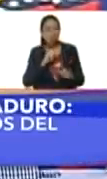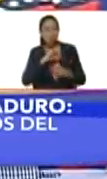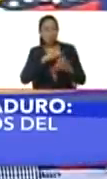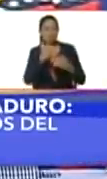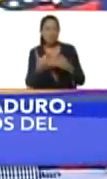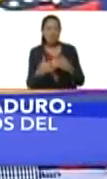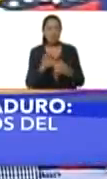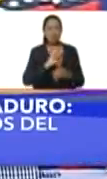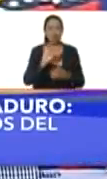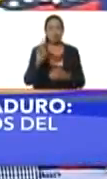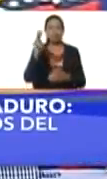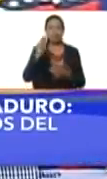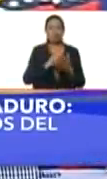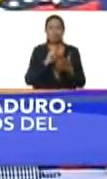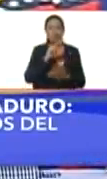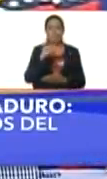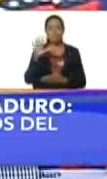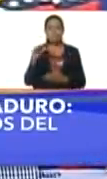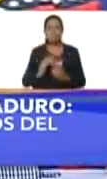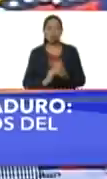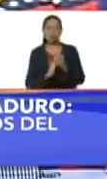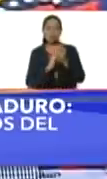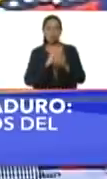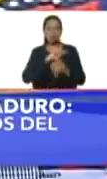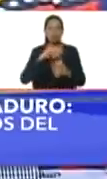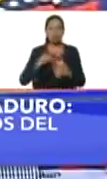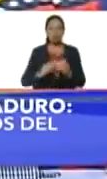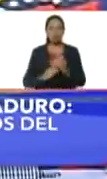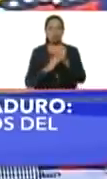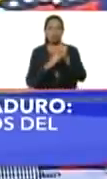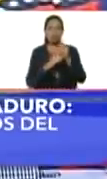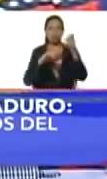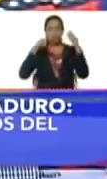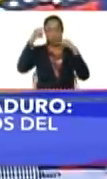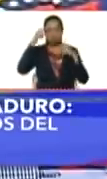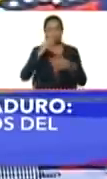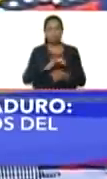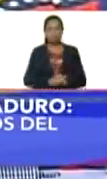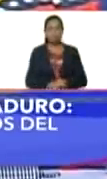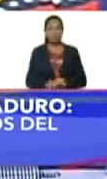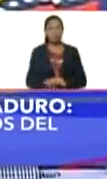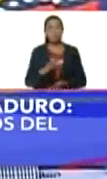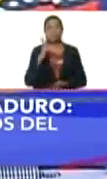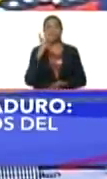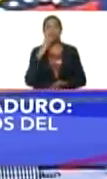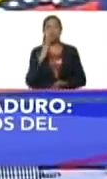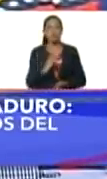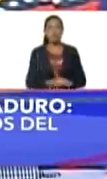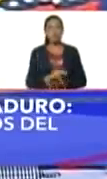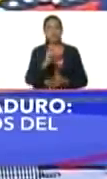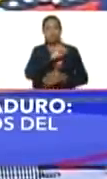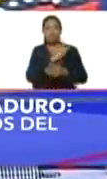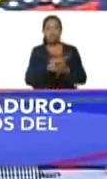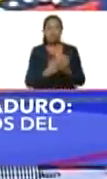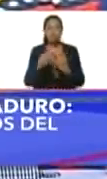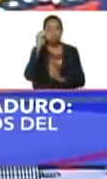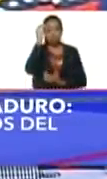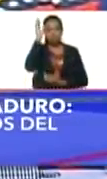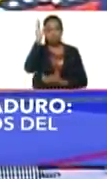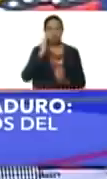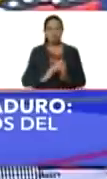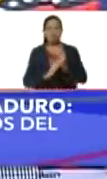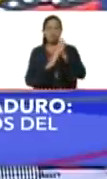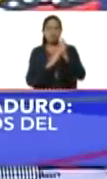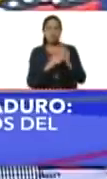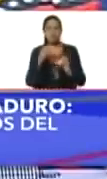la Patria 2025 del legado de nuestro comandante Chávez. Por ejemplo, fortalecer su capacidad de liderazgo,